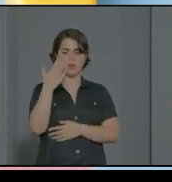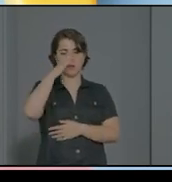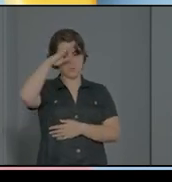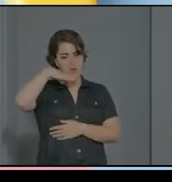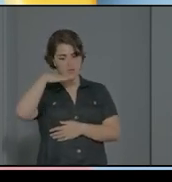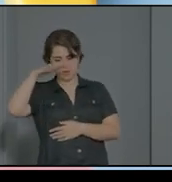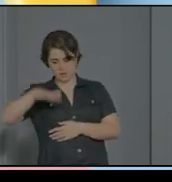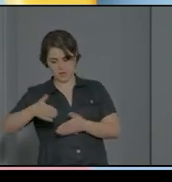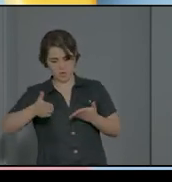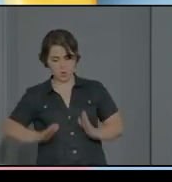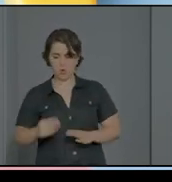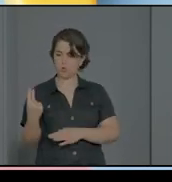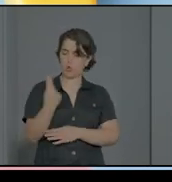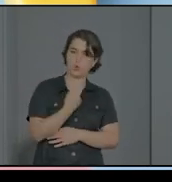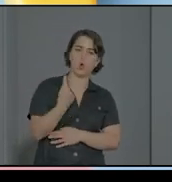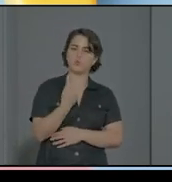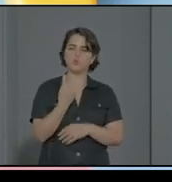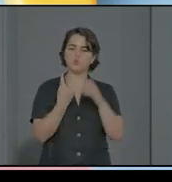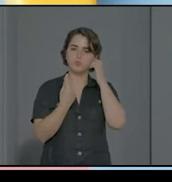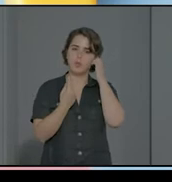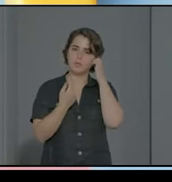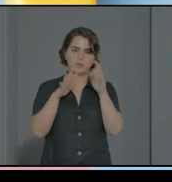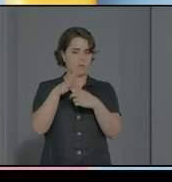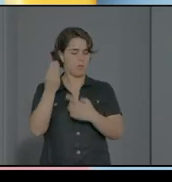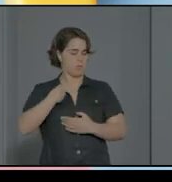hacía con la madre,